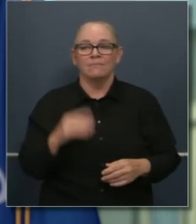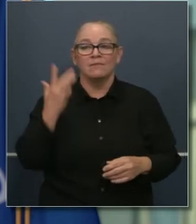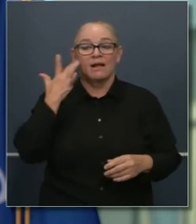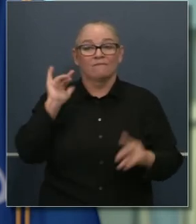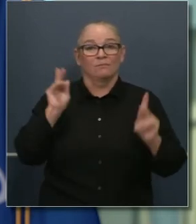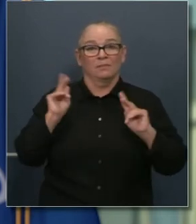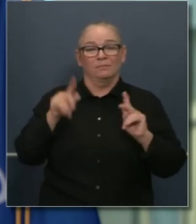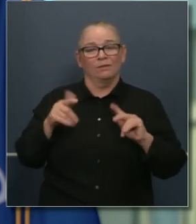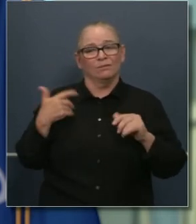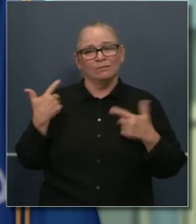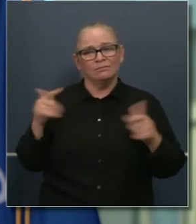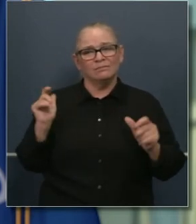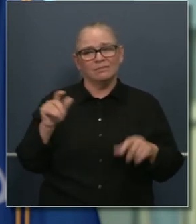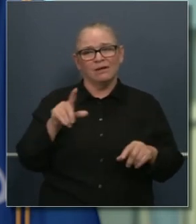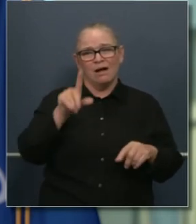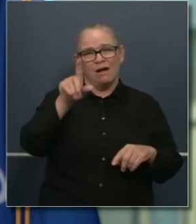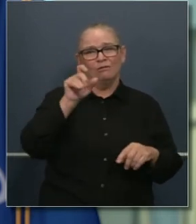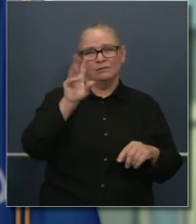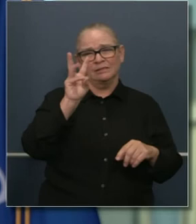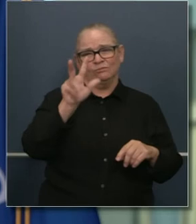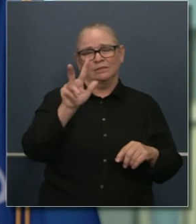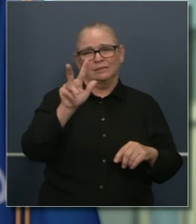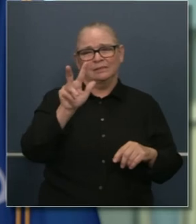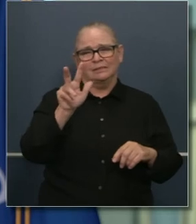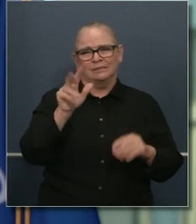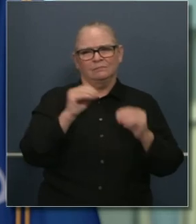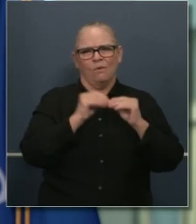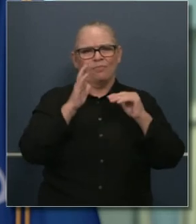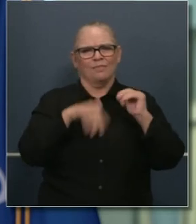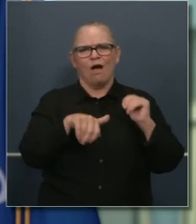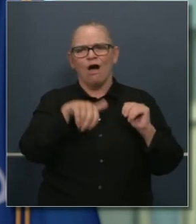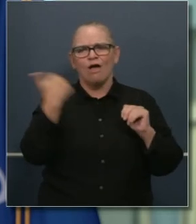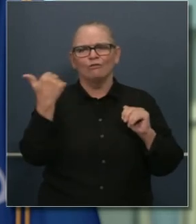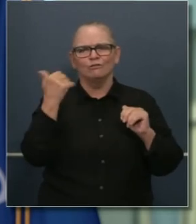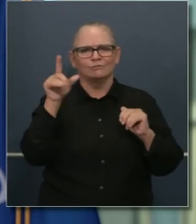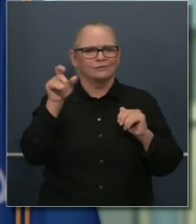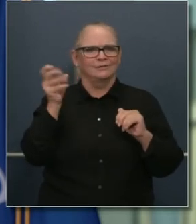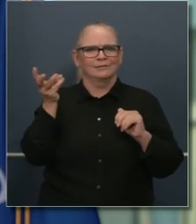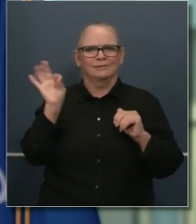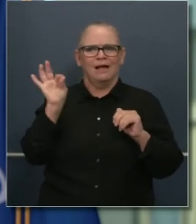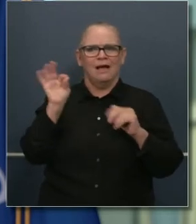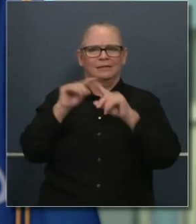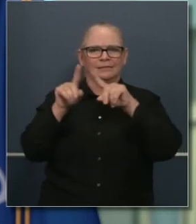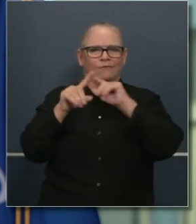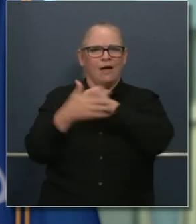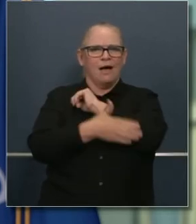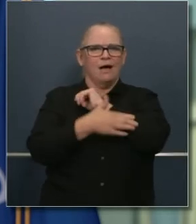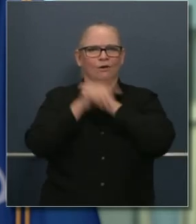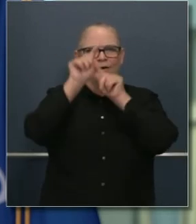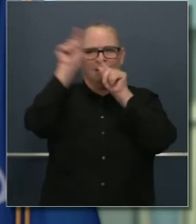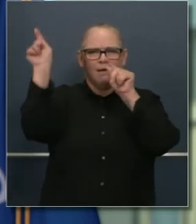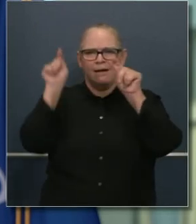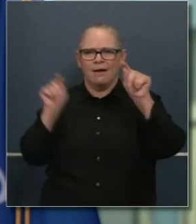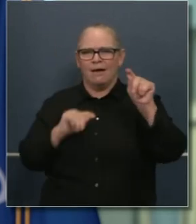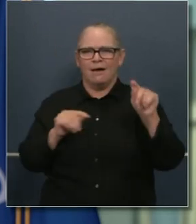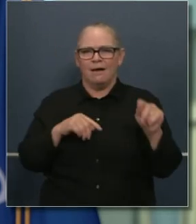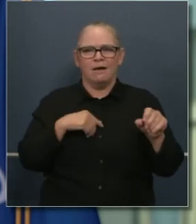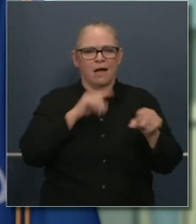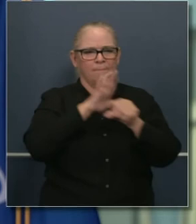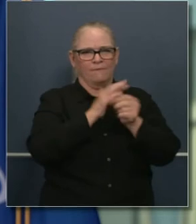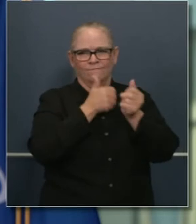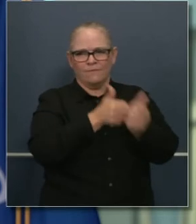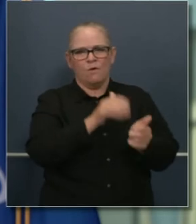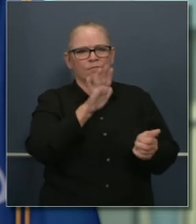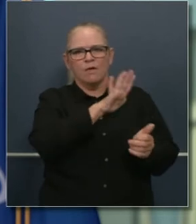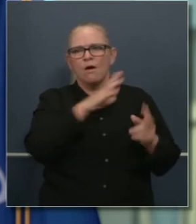que 163 de los 196 países que firmaron los acuerdos de parís que estamos comprometidos con el